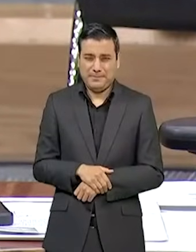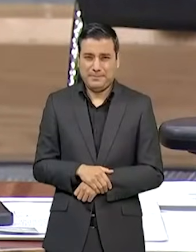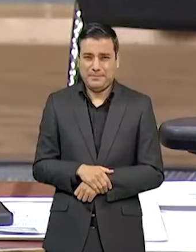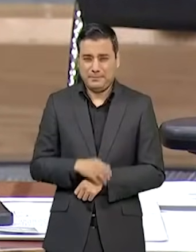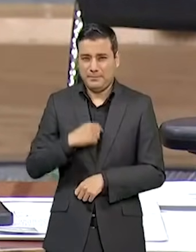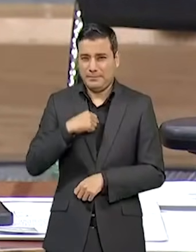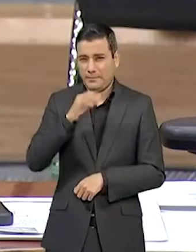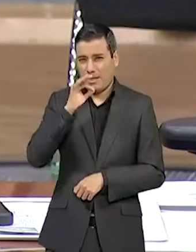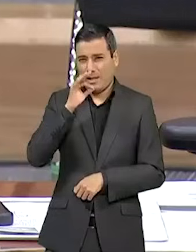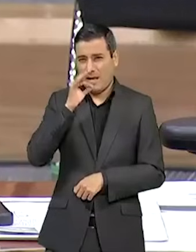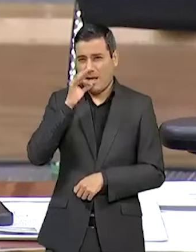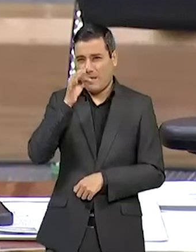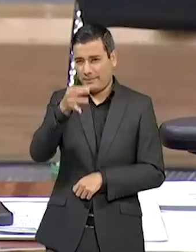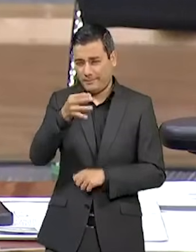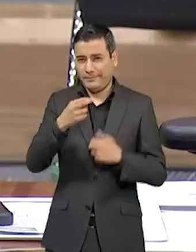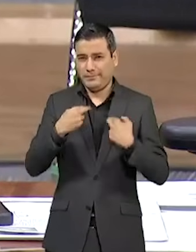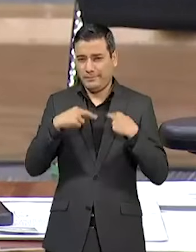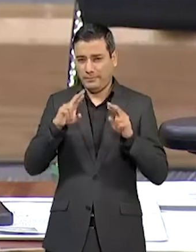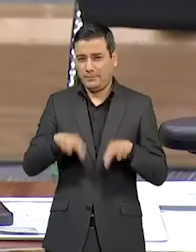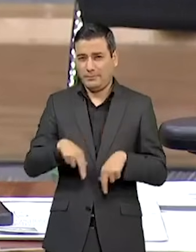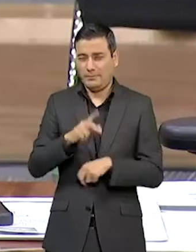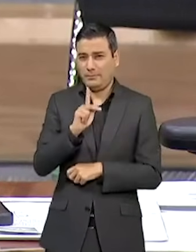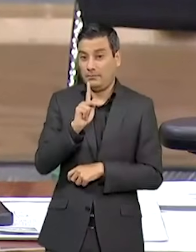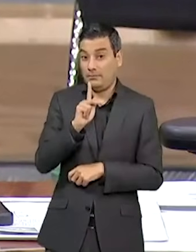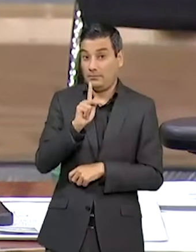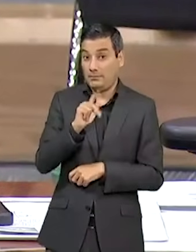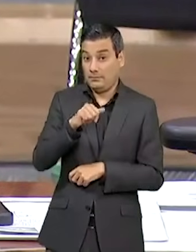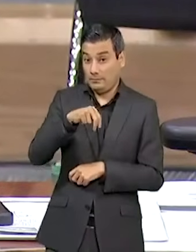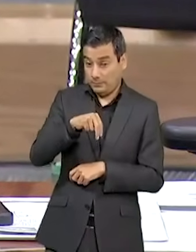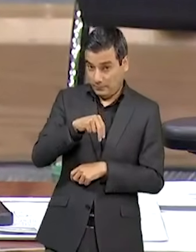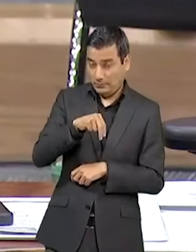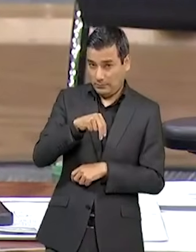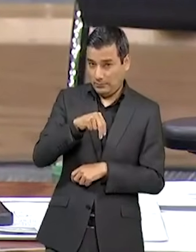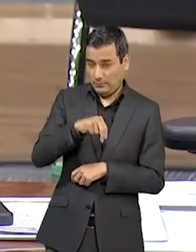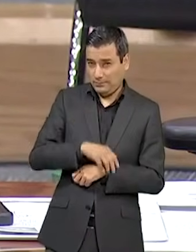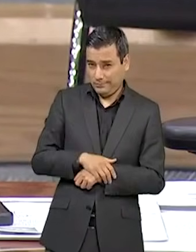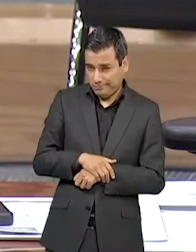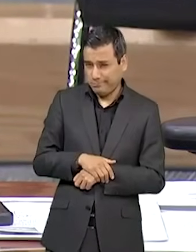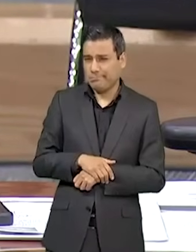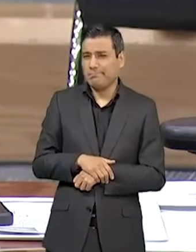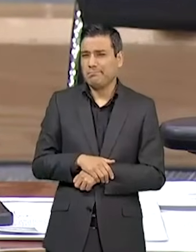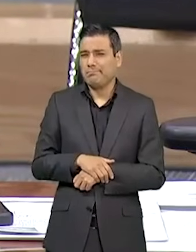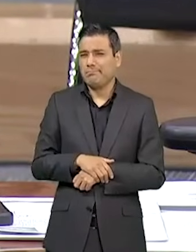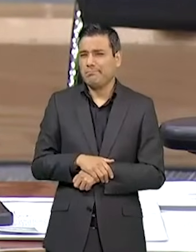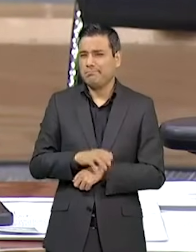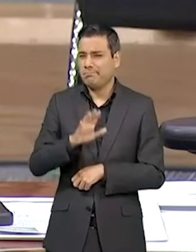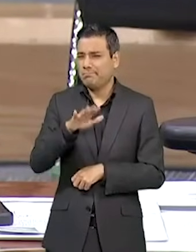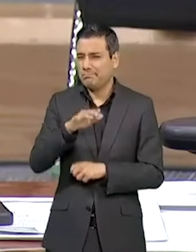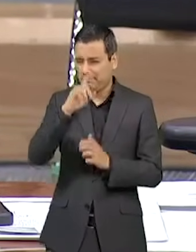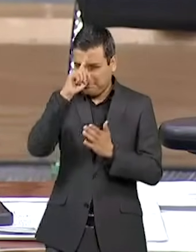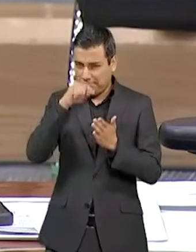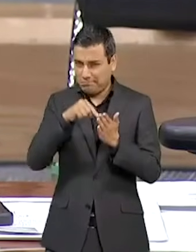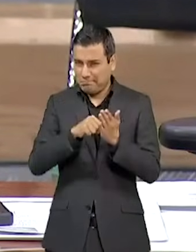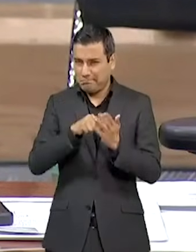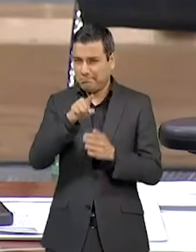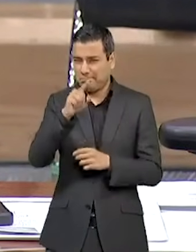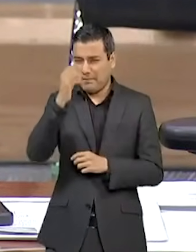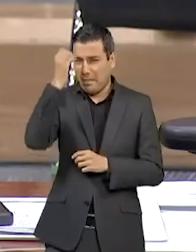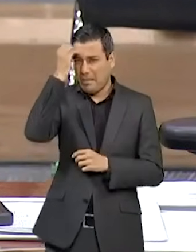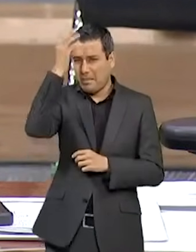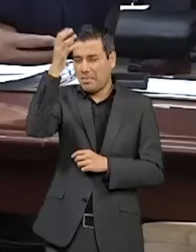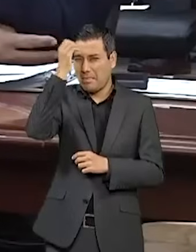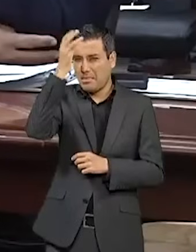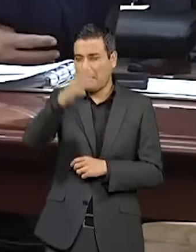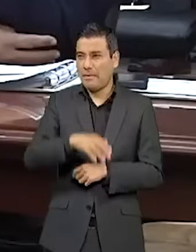al representante de Acción Nacional, porque veo que tiene memoria de teflón. ¿Sabe